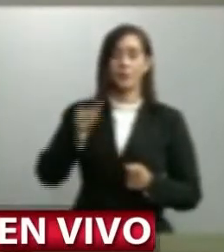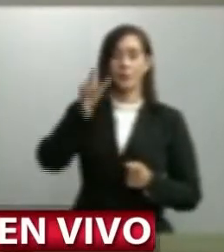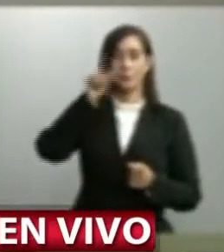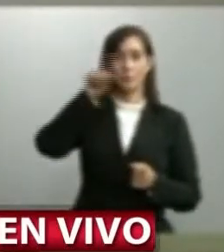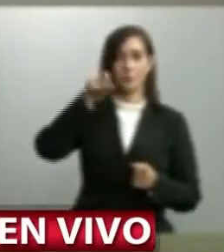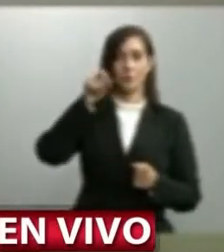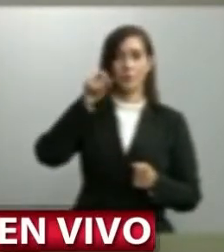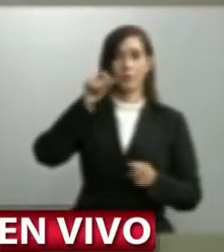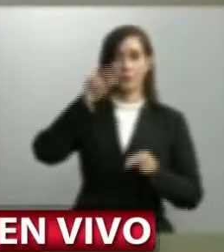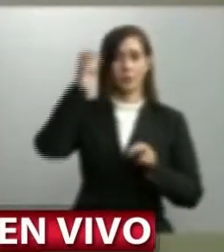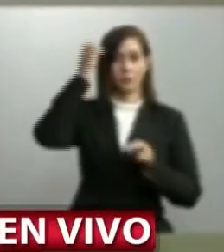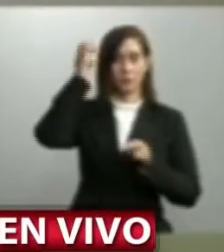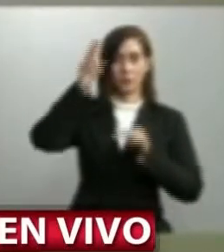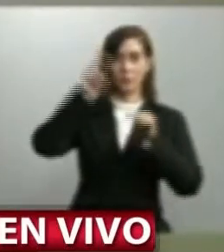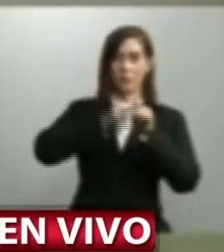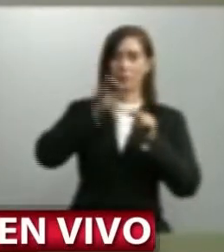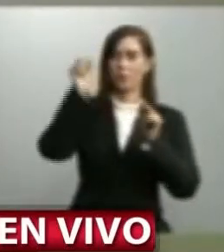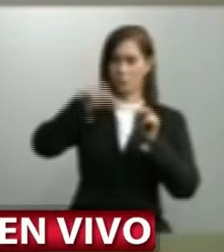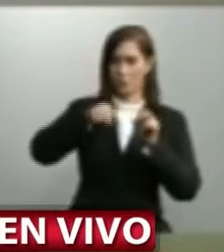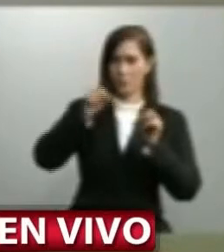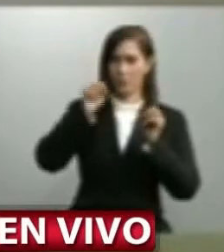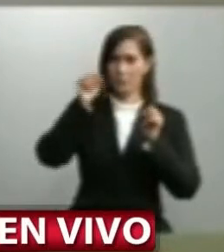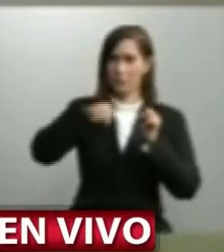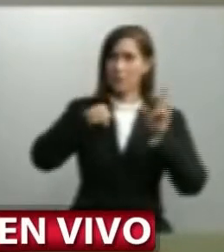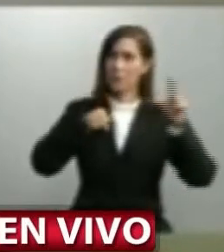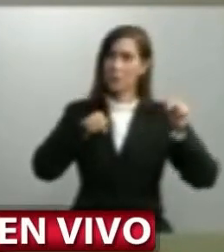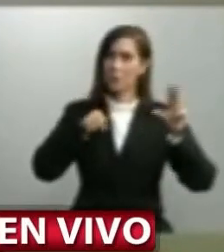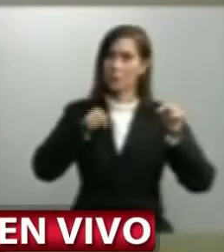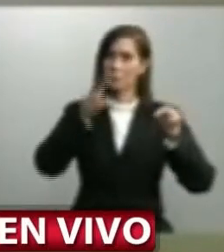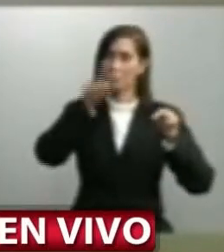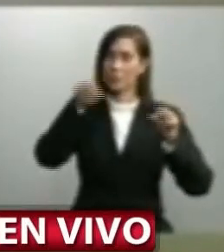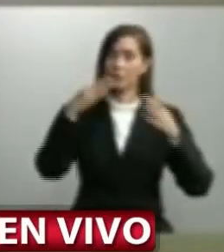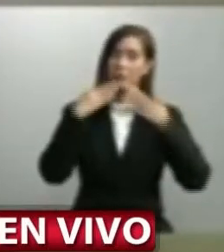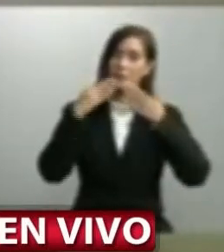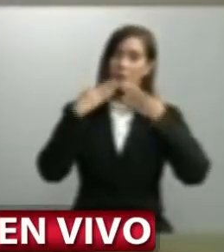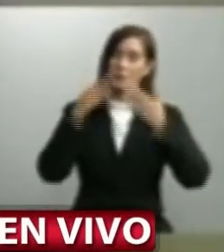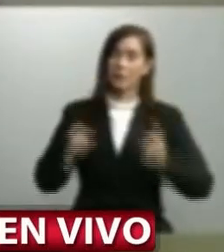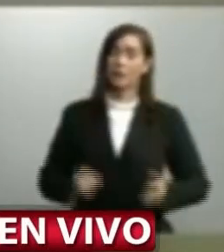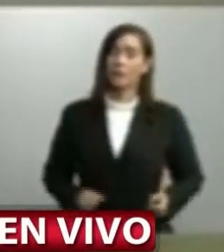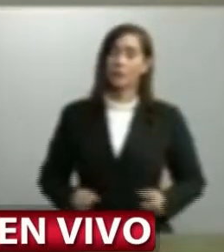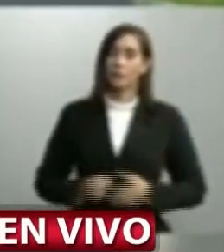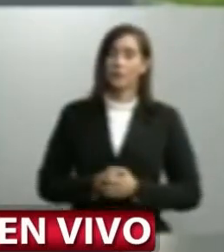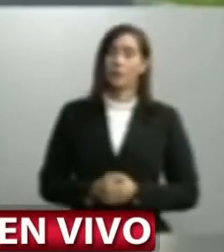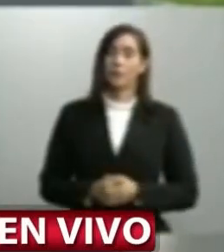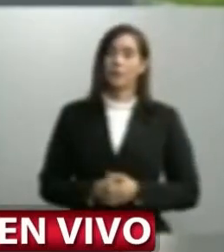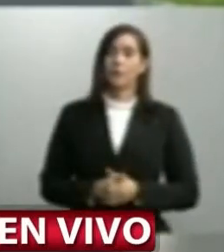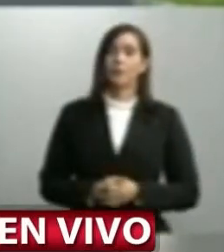nacionales se celebren sí o sí? Esa es mi pregunta de hoy. Gracias.